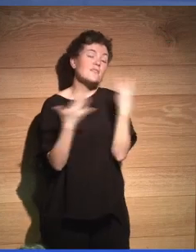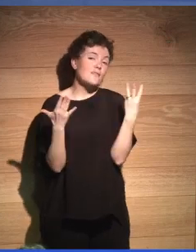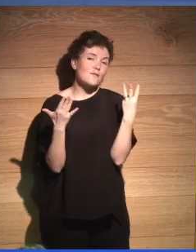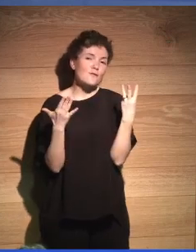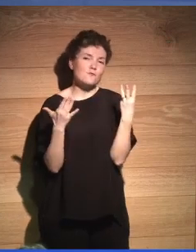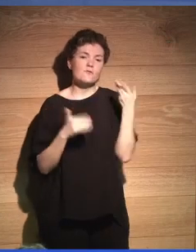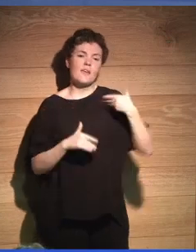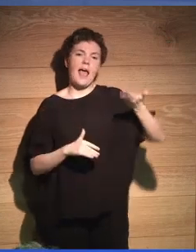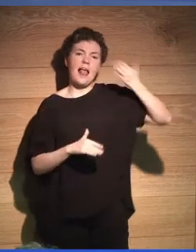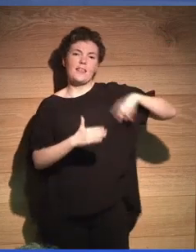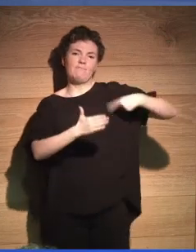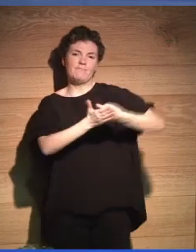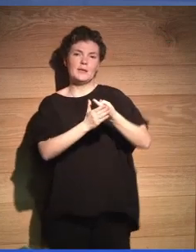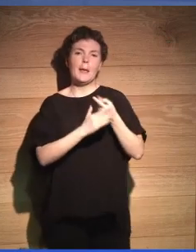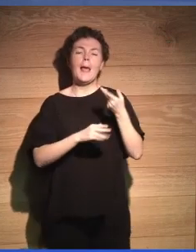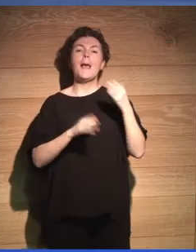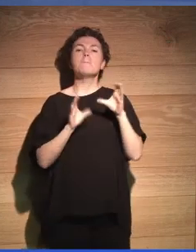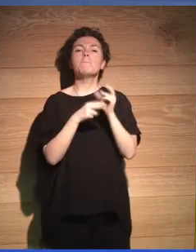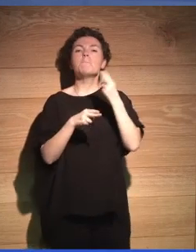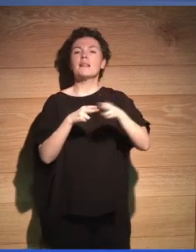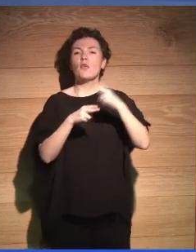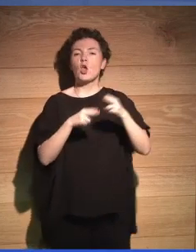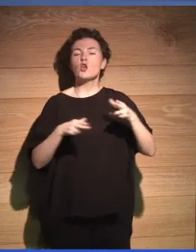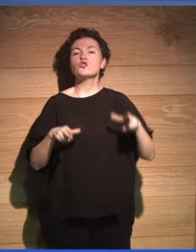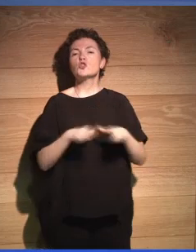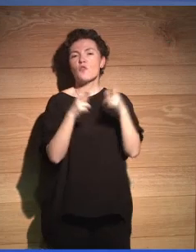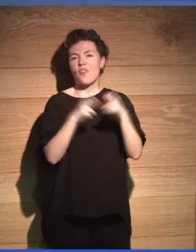años se dio de alta en el Partido Socialdemócrata.